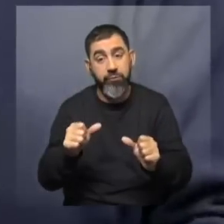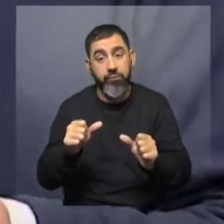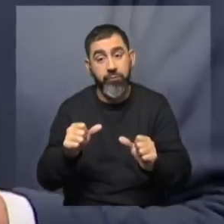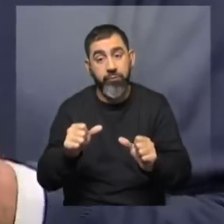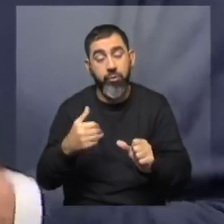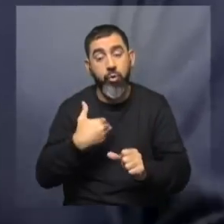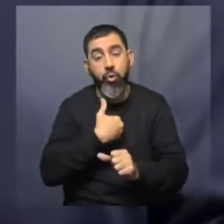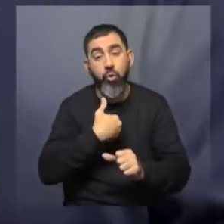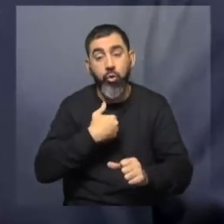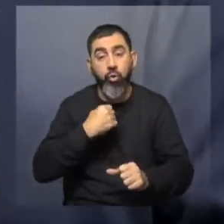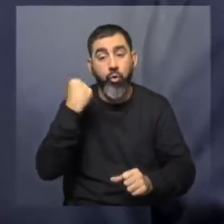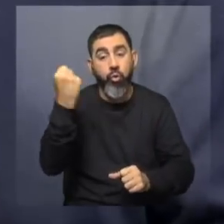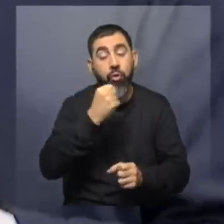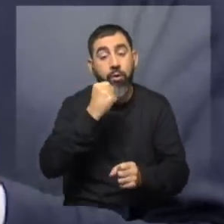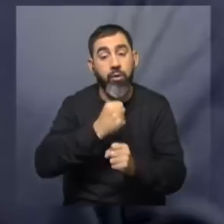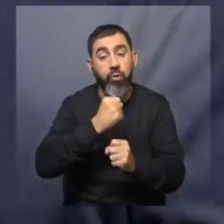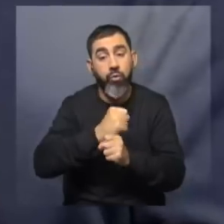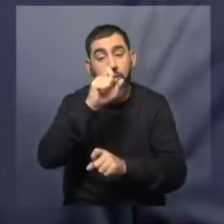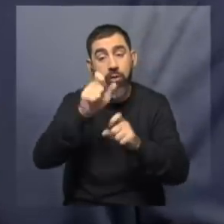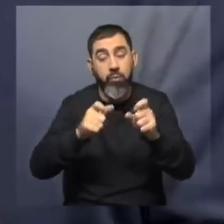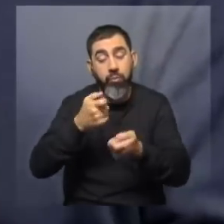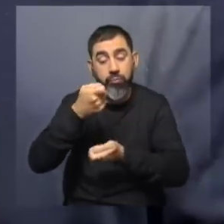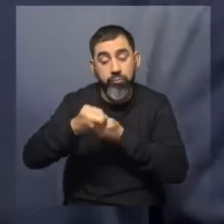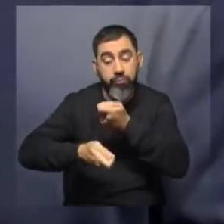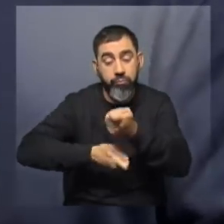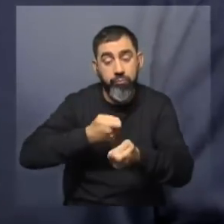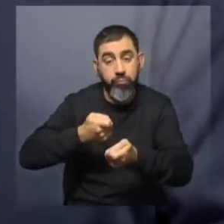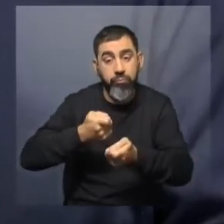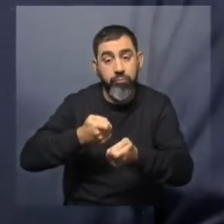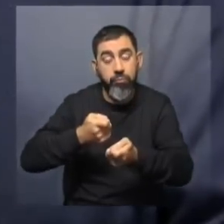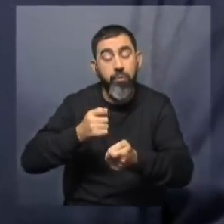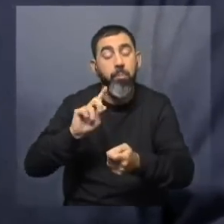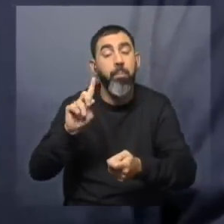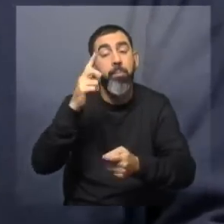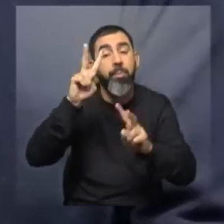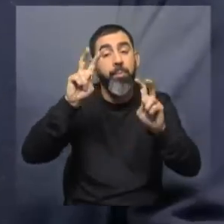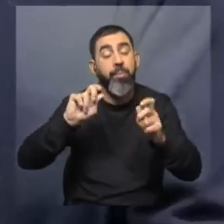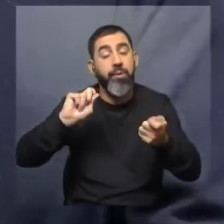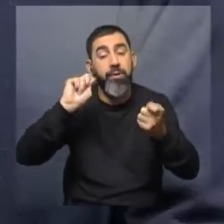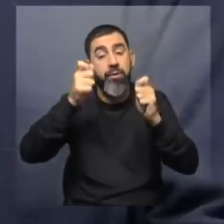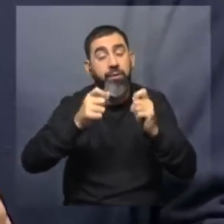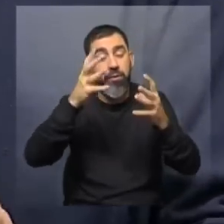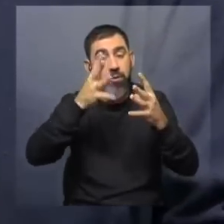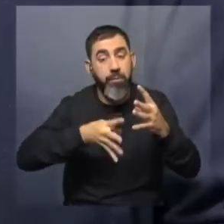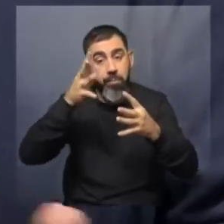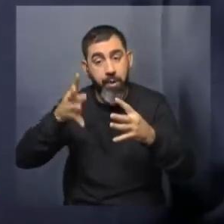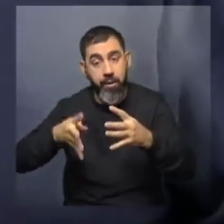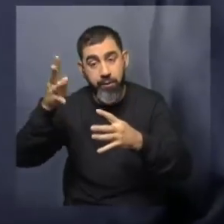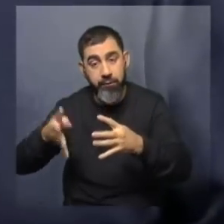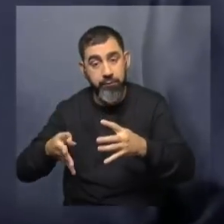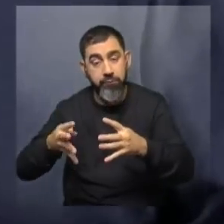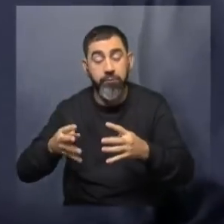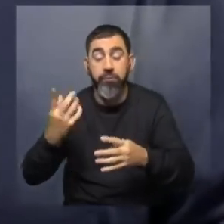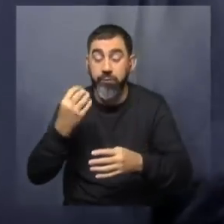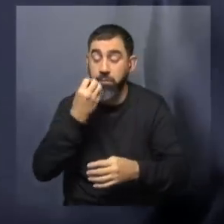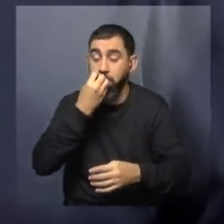con un papel fundamental de los trabajadores en la construcción de los grandes ejes de transformación que se requiere Entonces qué mejor